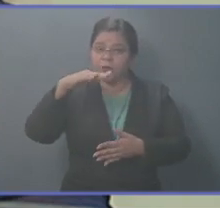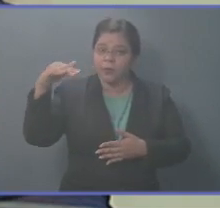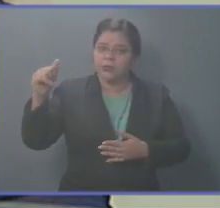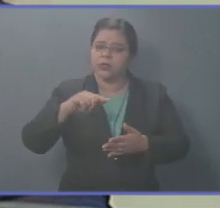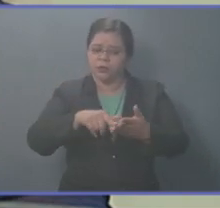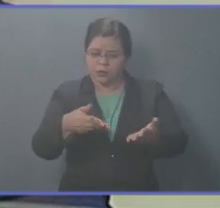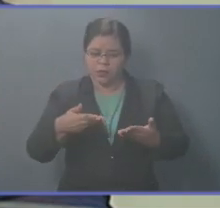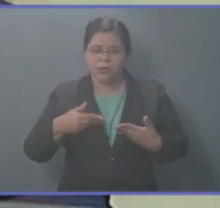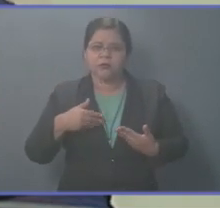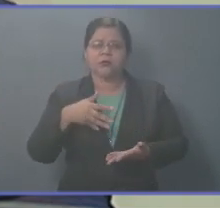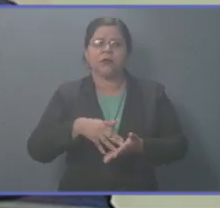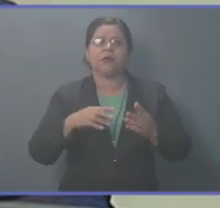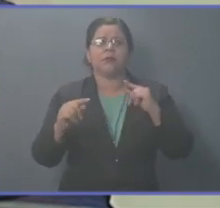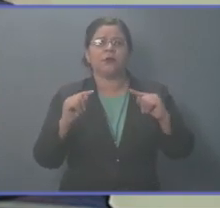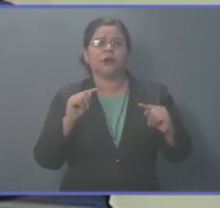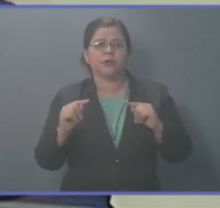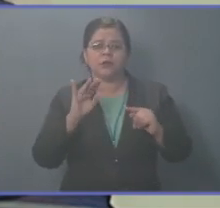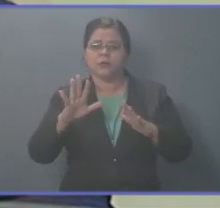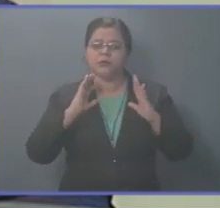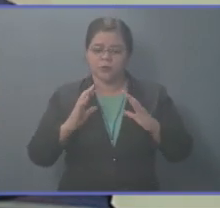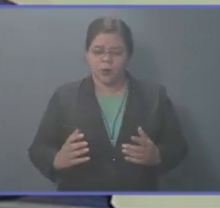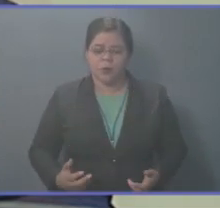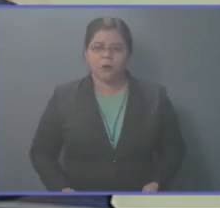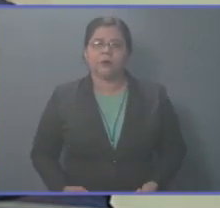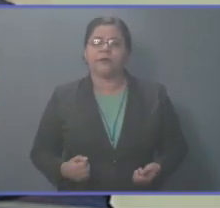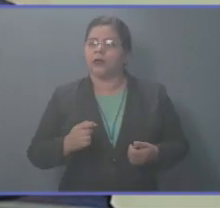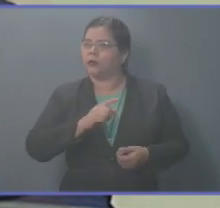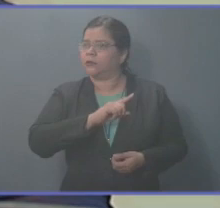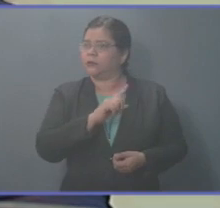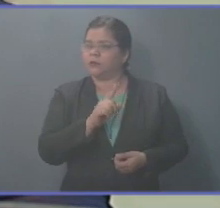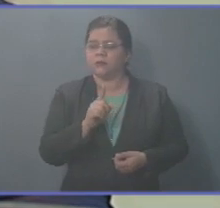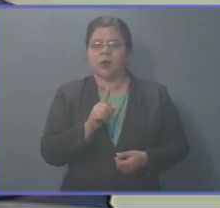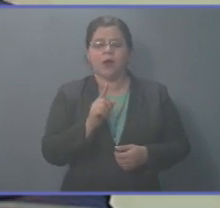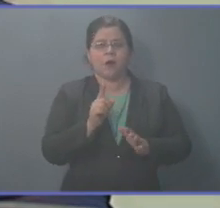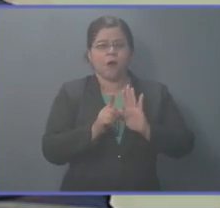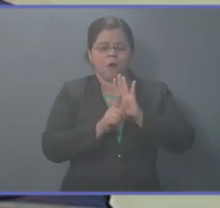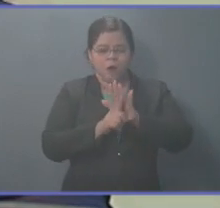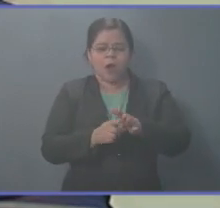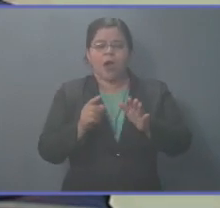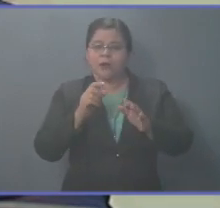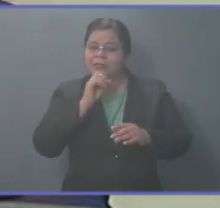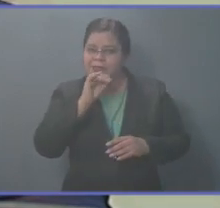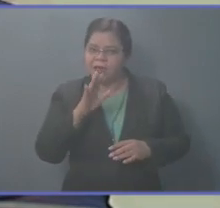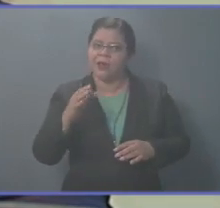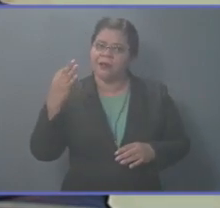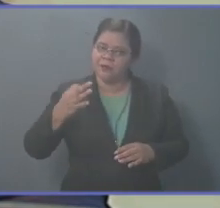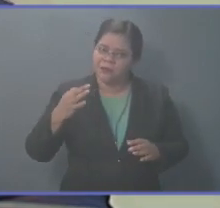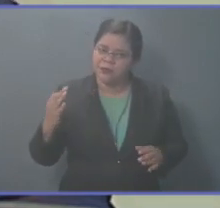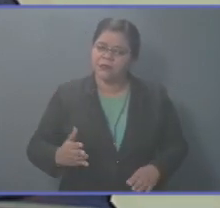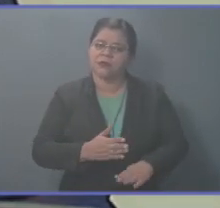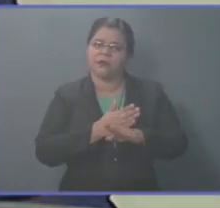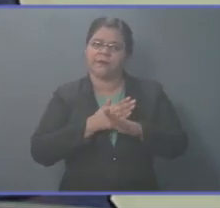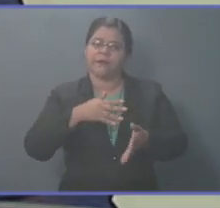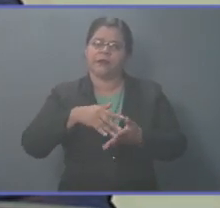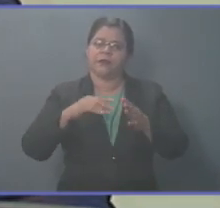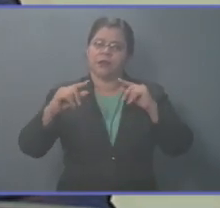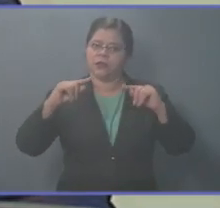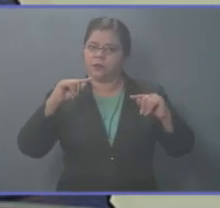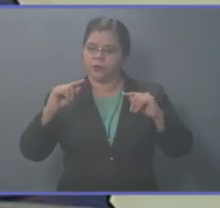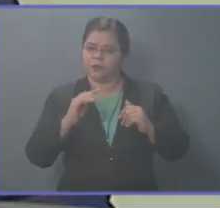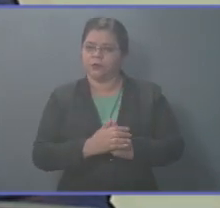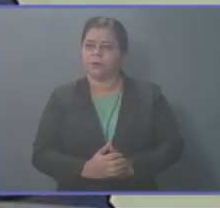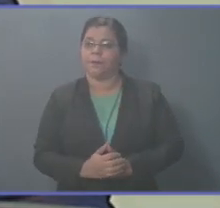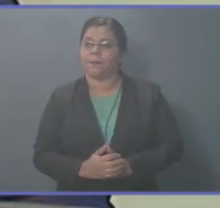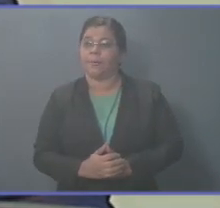la democracia y sus gobiernos a la obligación de promoverla y defenderla. En